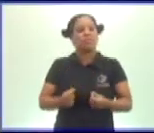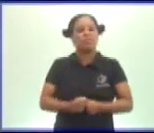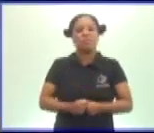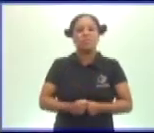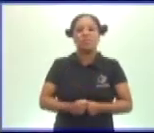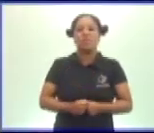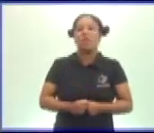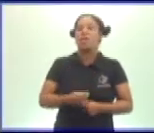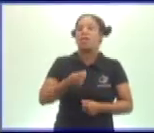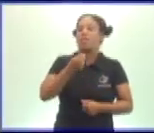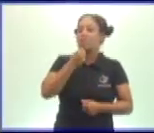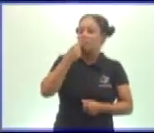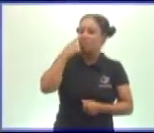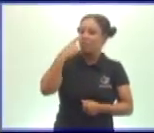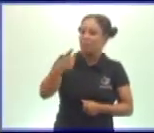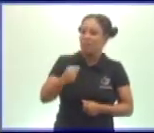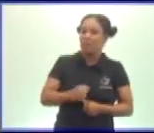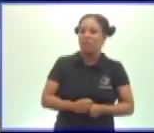heterogéneos